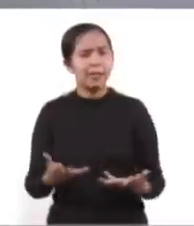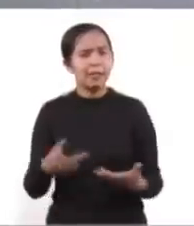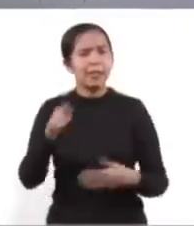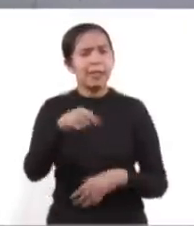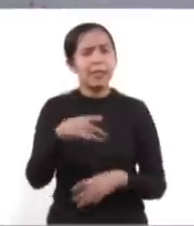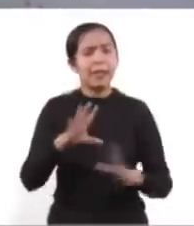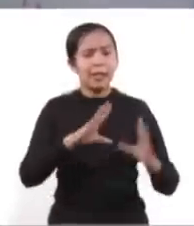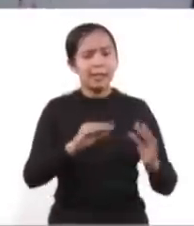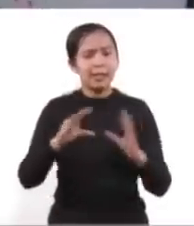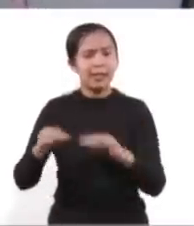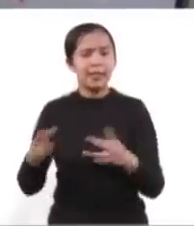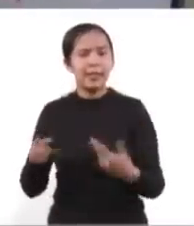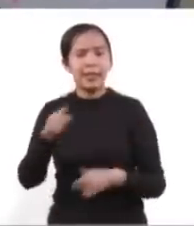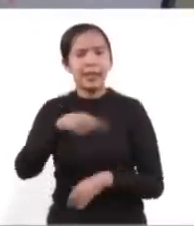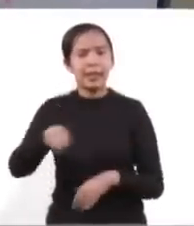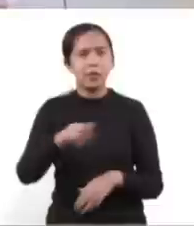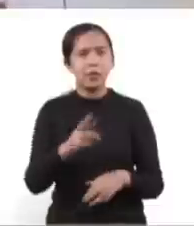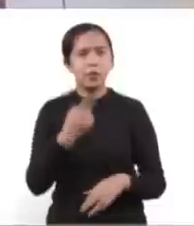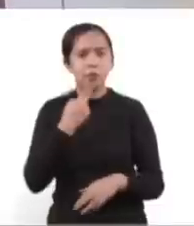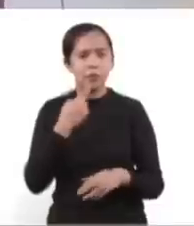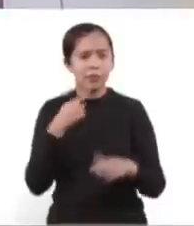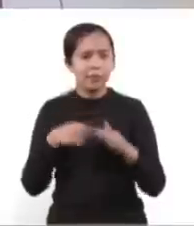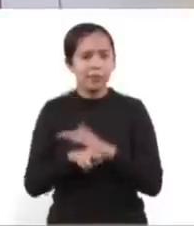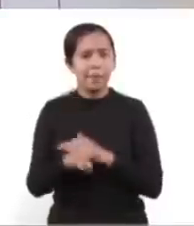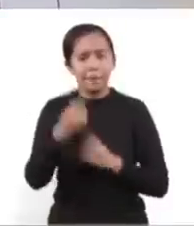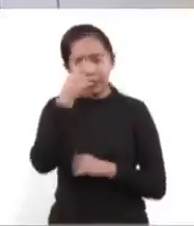los trabajadores del metro para su uso óptimo.